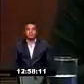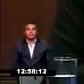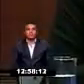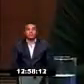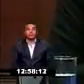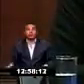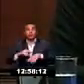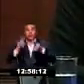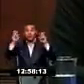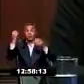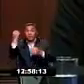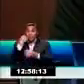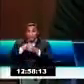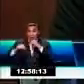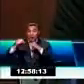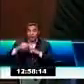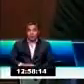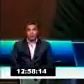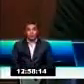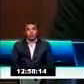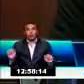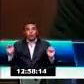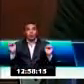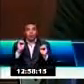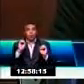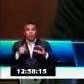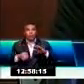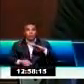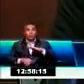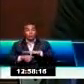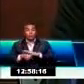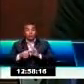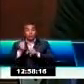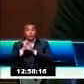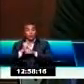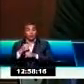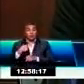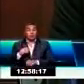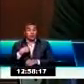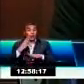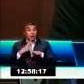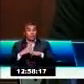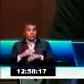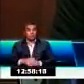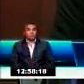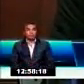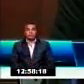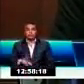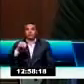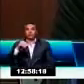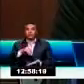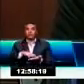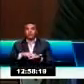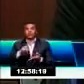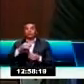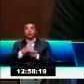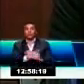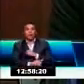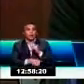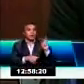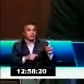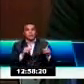Sobre el tema de los viajes o el aislamiento obligatorio del que estamos hablando, no se aplica por nacionalidad,